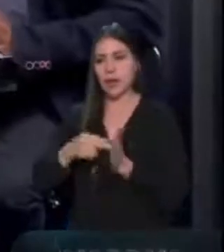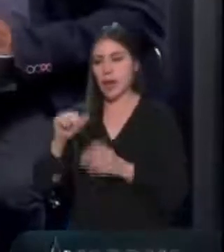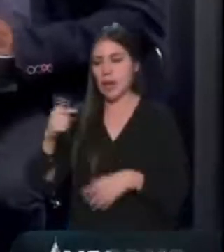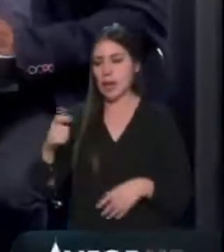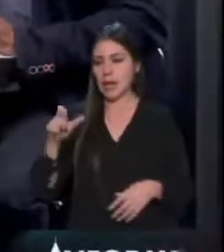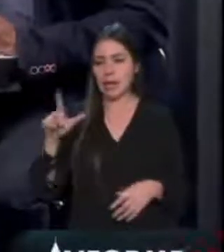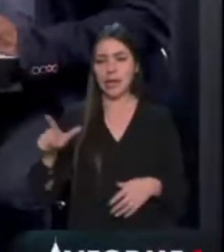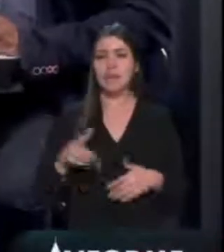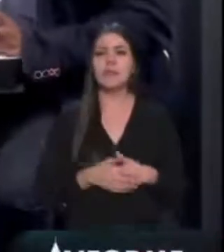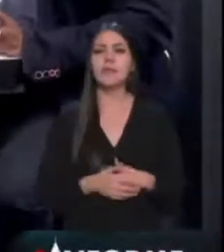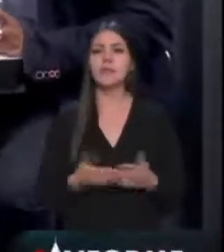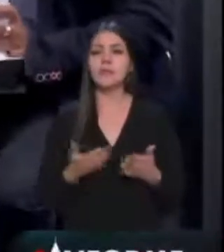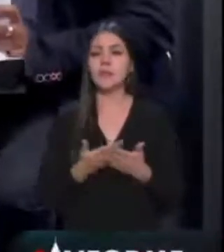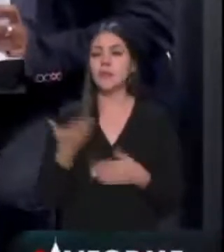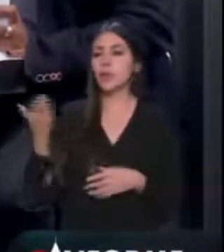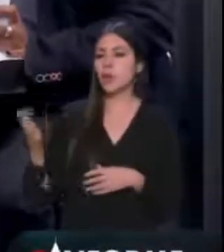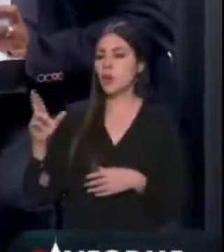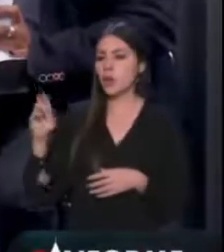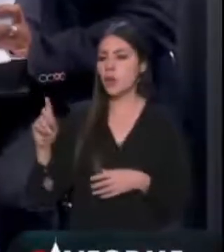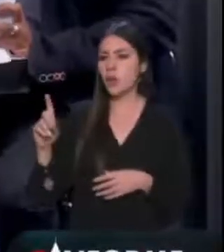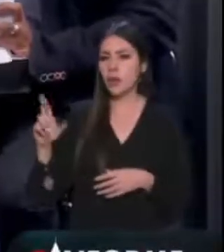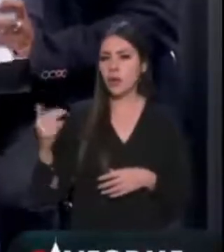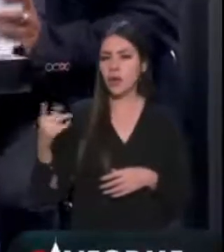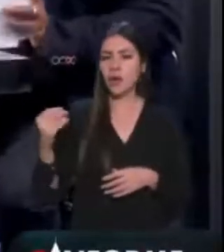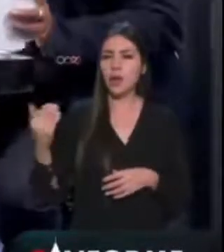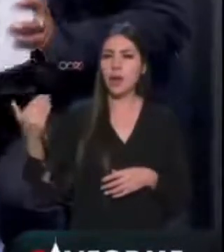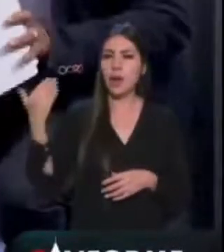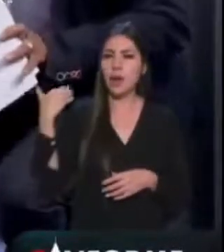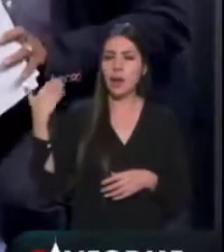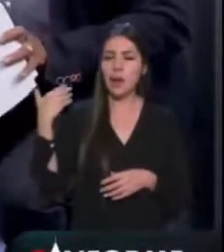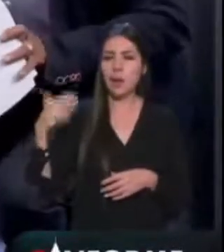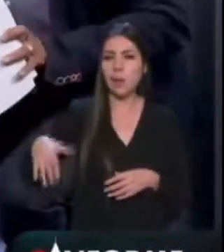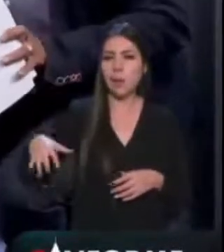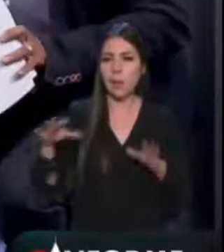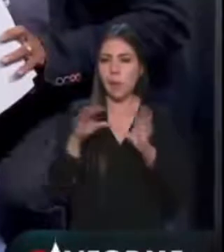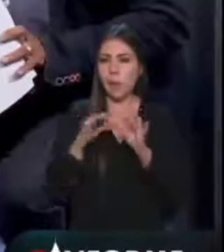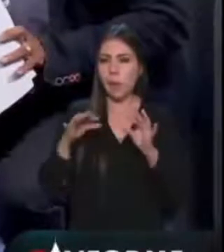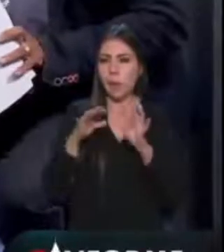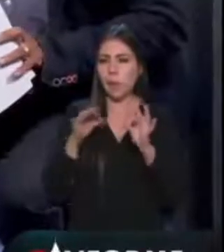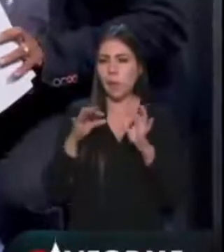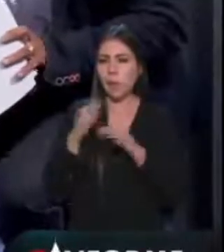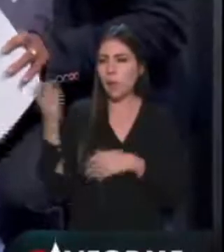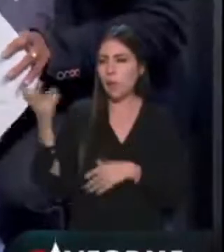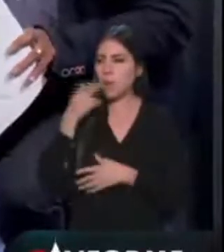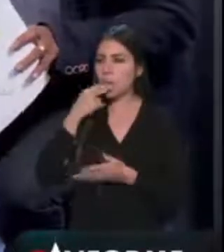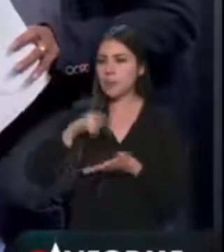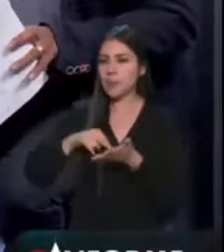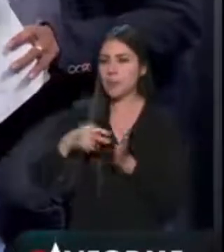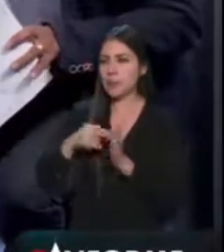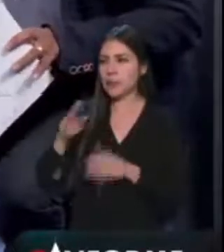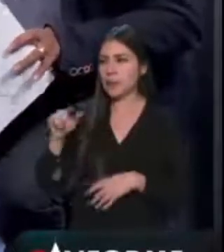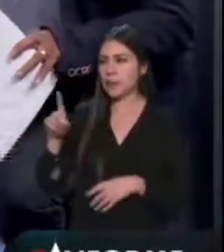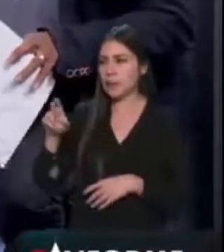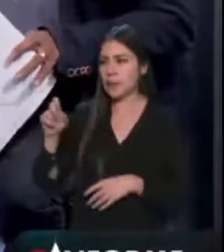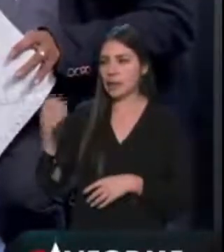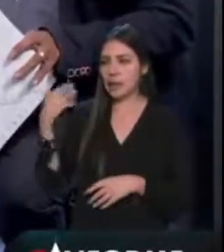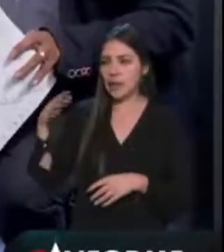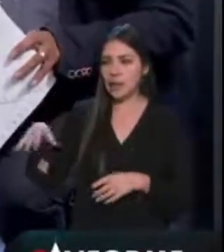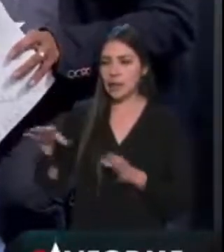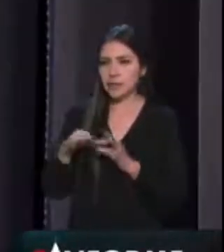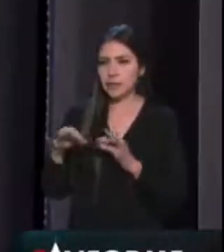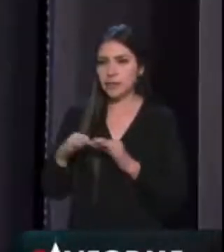quisiera plantearte, Rodrigo, a partir de todo lo que nos ha puesto sobre la mesa el ingeniero Valderas, parecía que